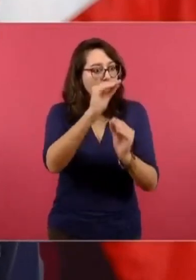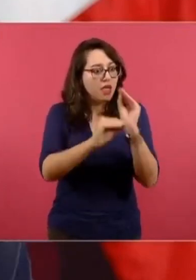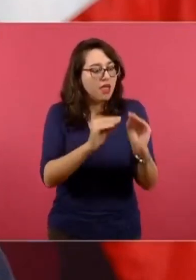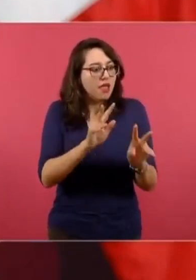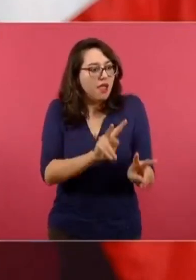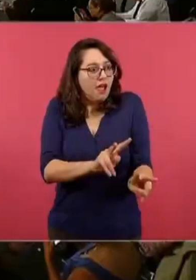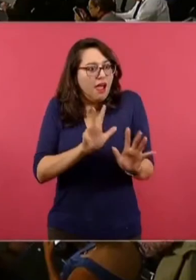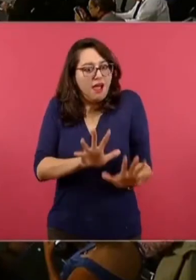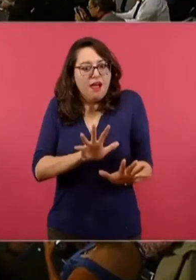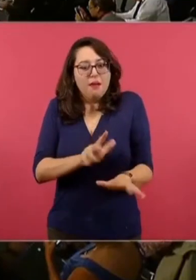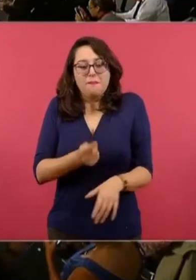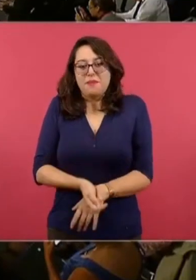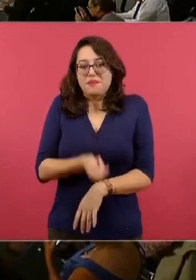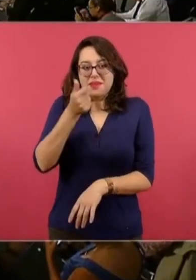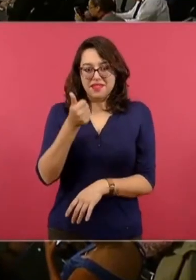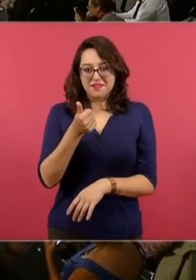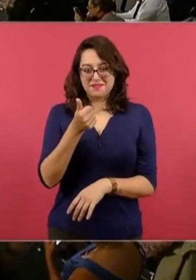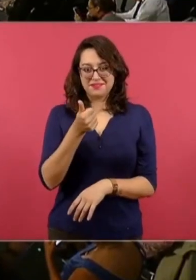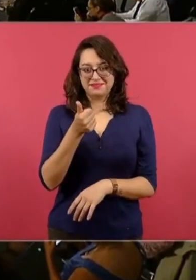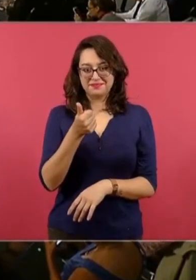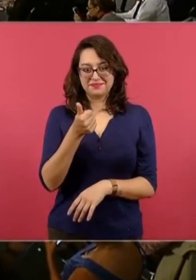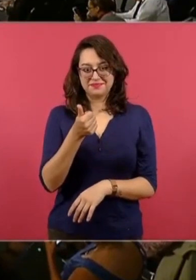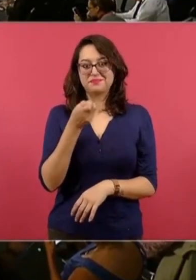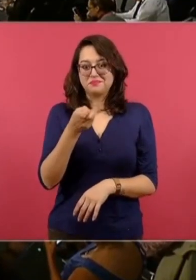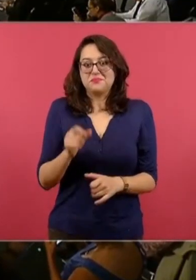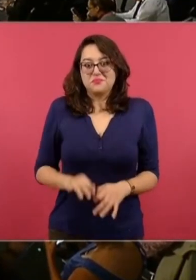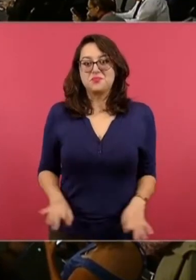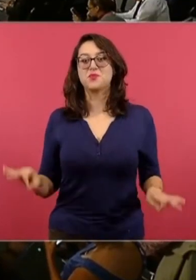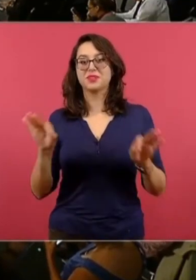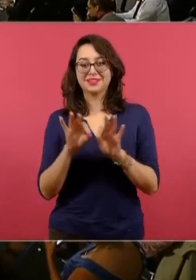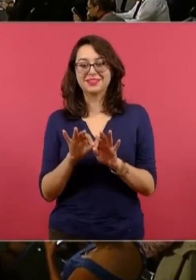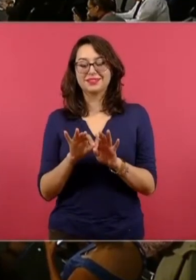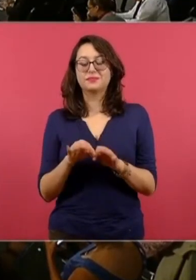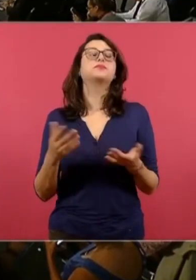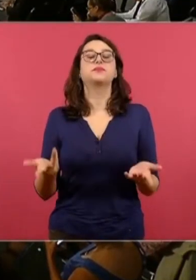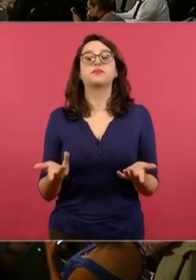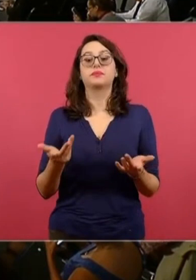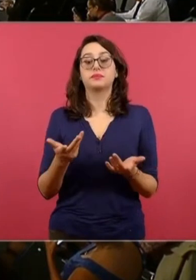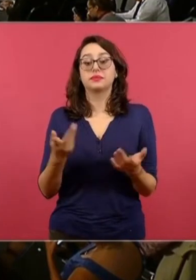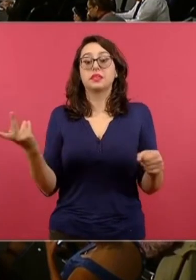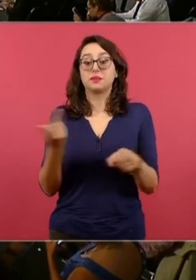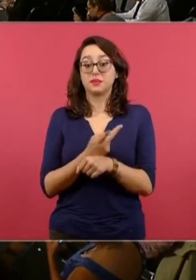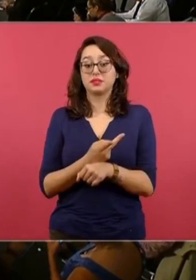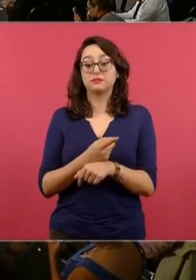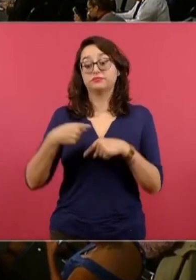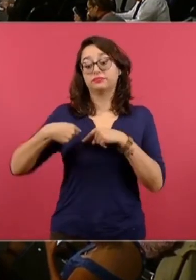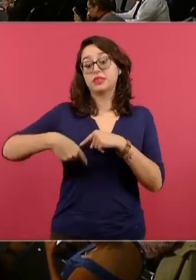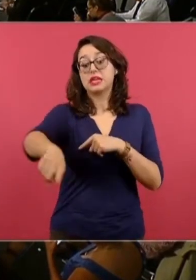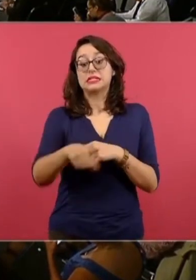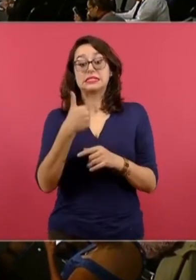sintético, etcétera. ¿Sí? Y finalmente también está el proyecto de formación continua de aquí a fin de